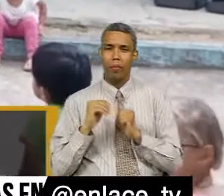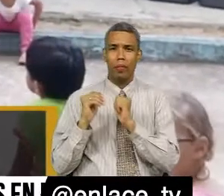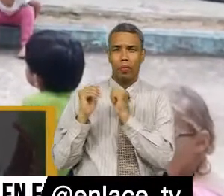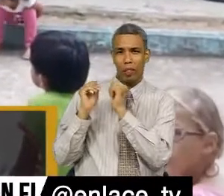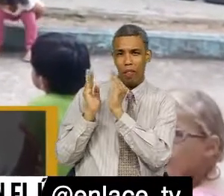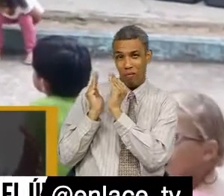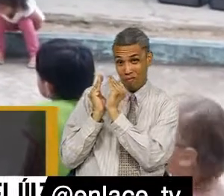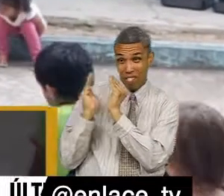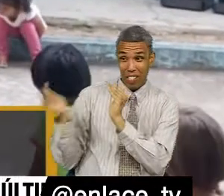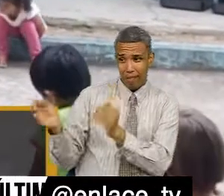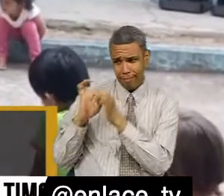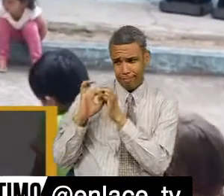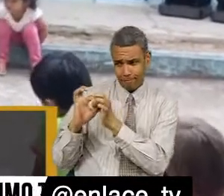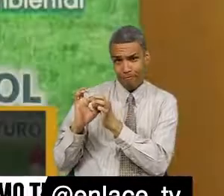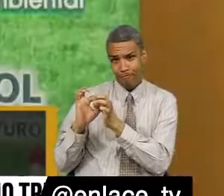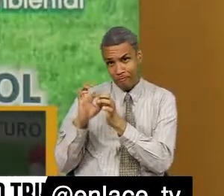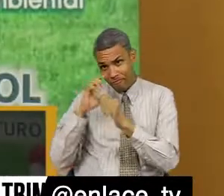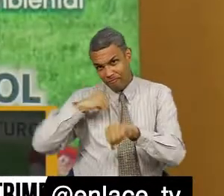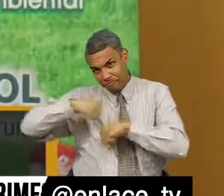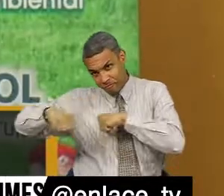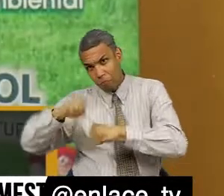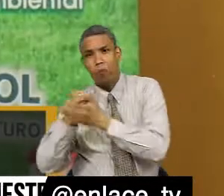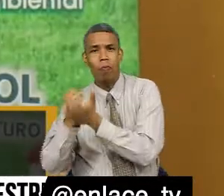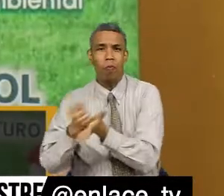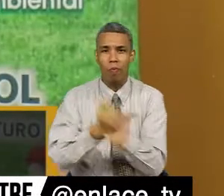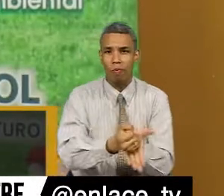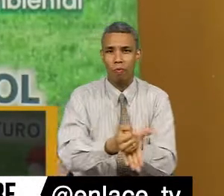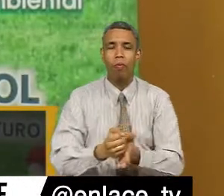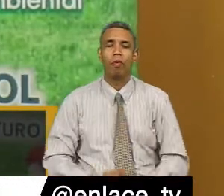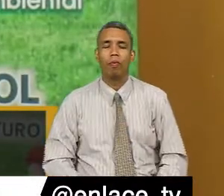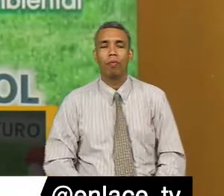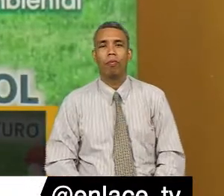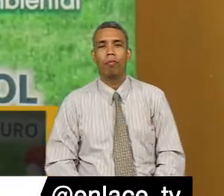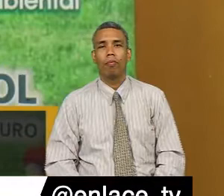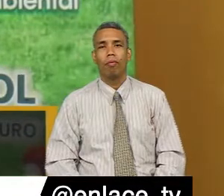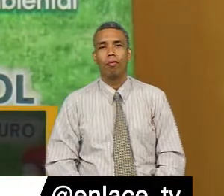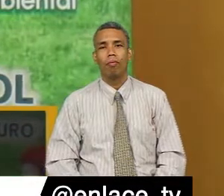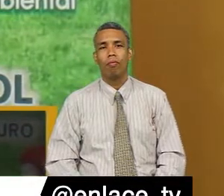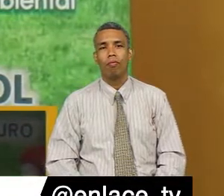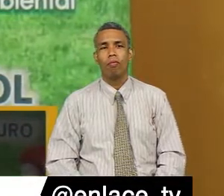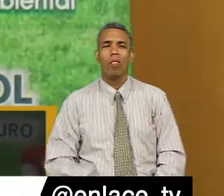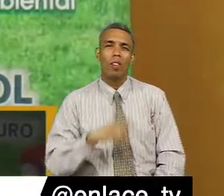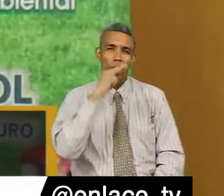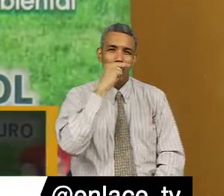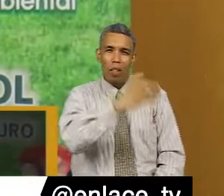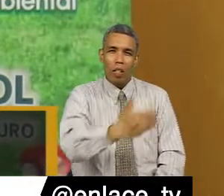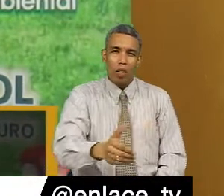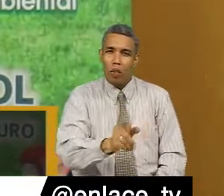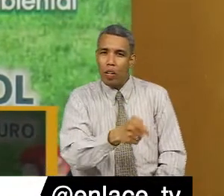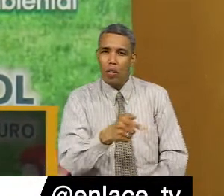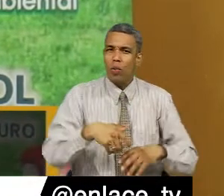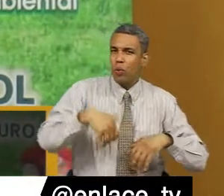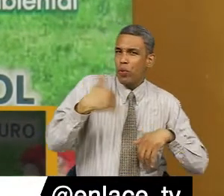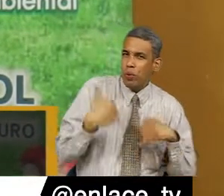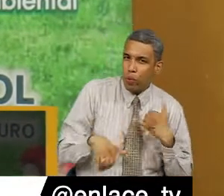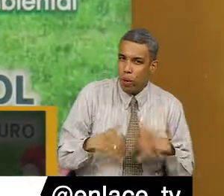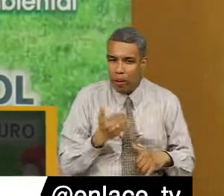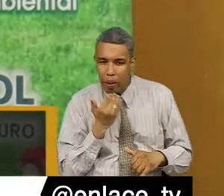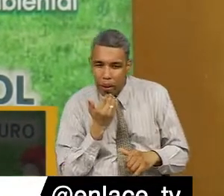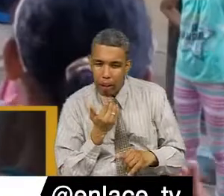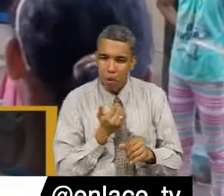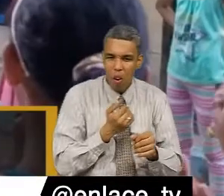Bienestar Familiar participó activamente. Esperamos alejar a la población infantil para que no incurra en hechos de